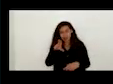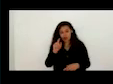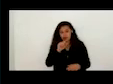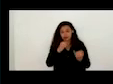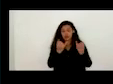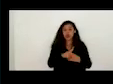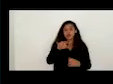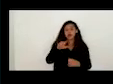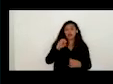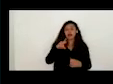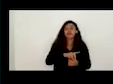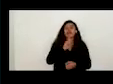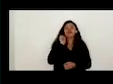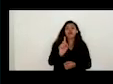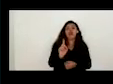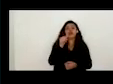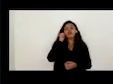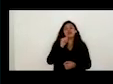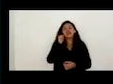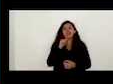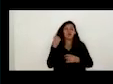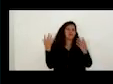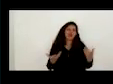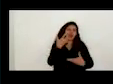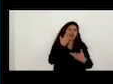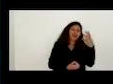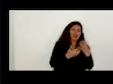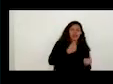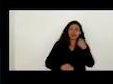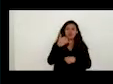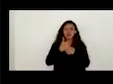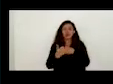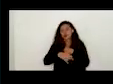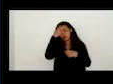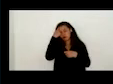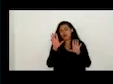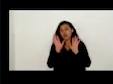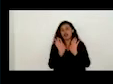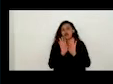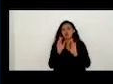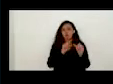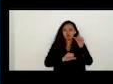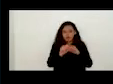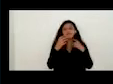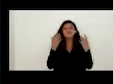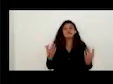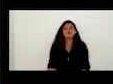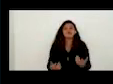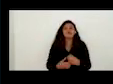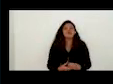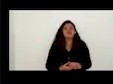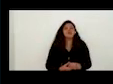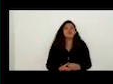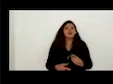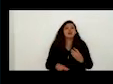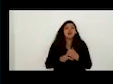encontrar generalmente siempre de cajón en la leche y el yogur porque están suplementados, y en algunos productos